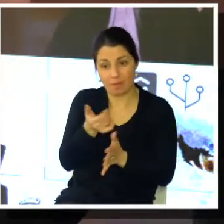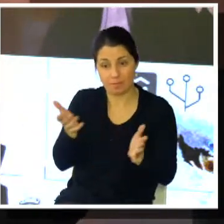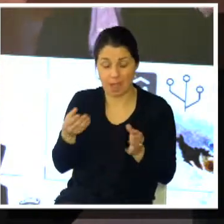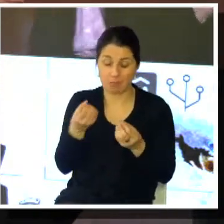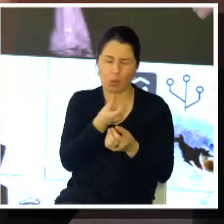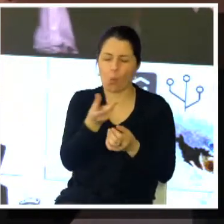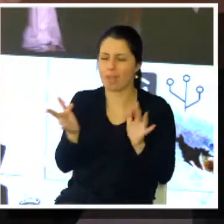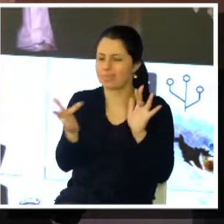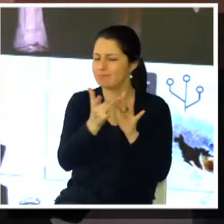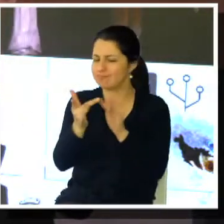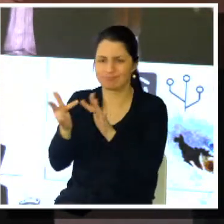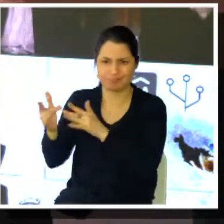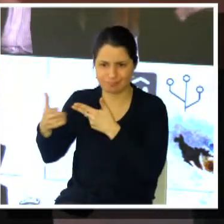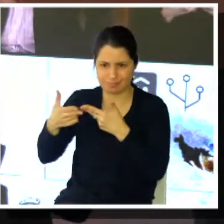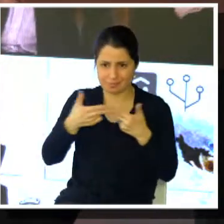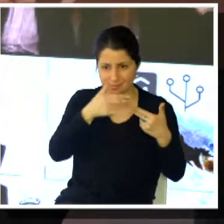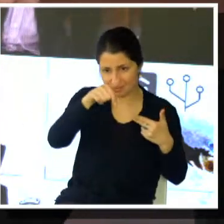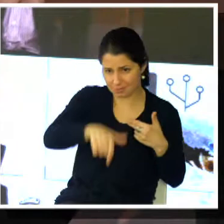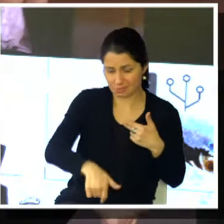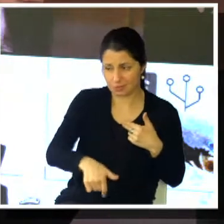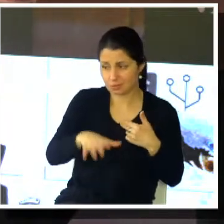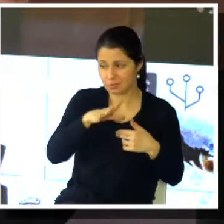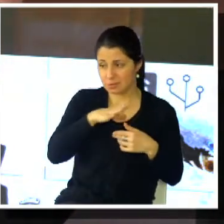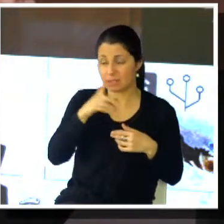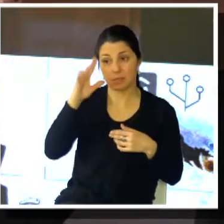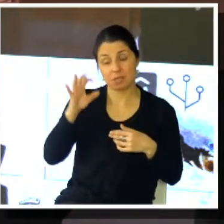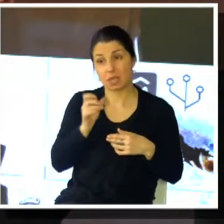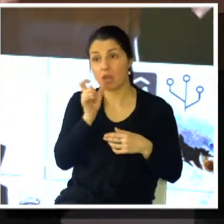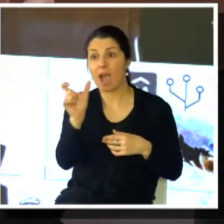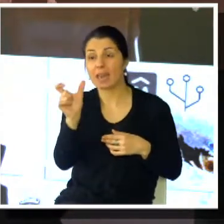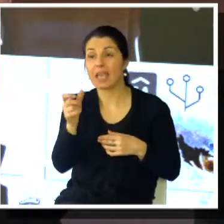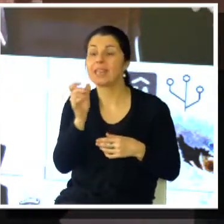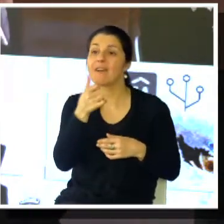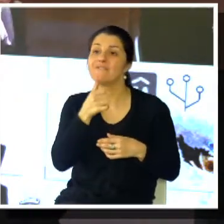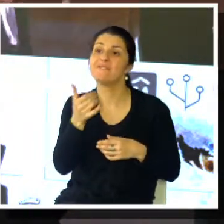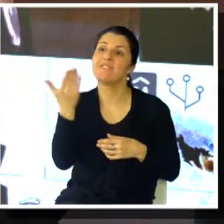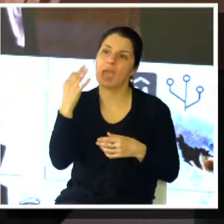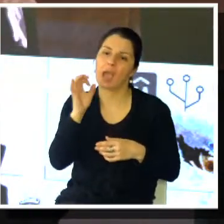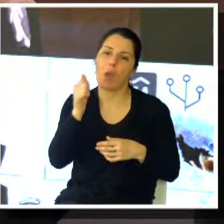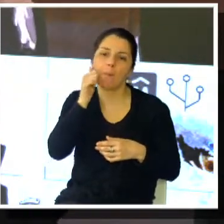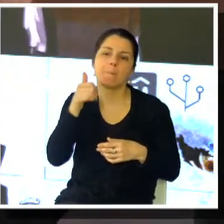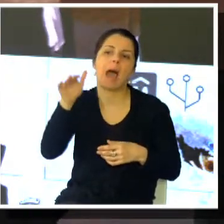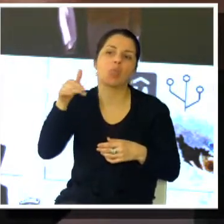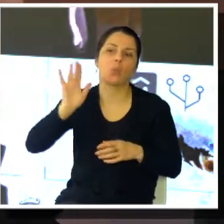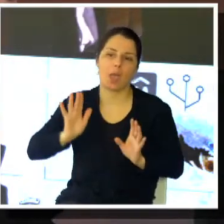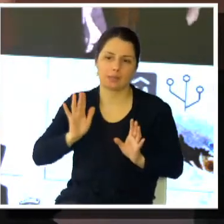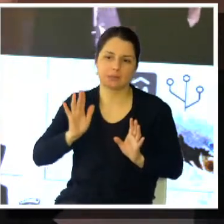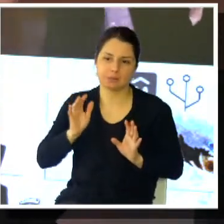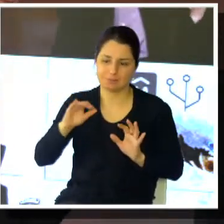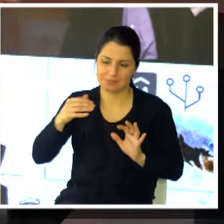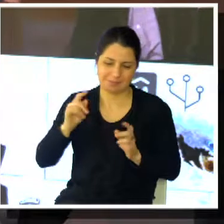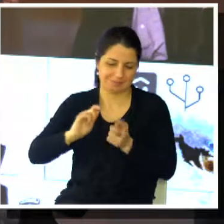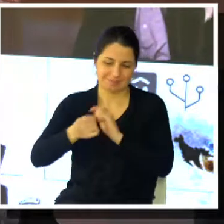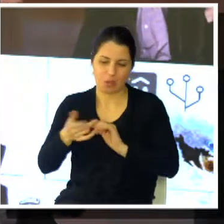conexiones que hoy se manejan. Creo que sí está bien, le agregaría la palabra viejas o maduras, Ya hoy tenemos